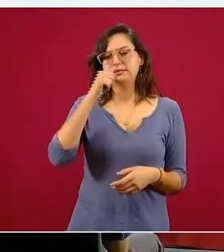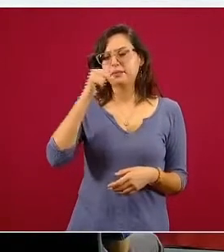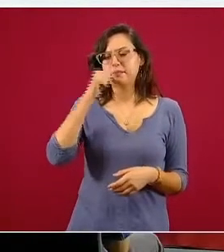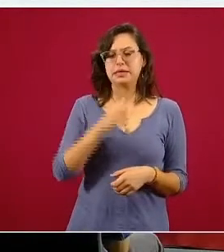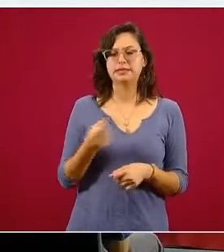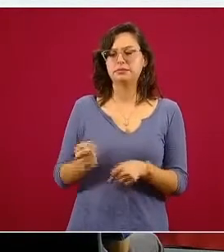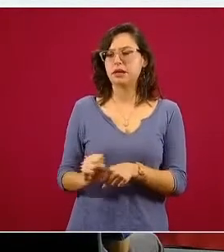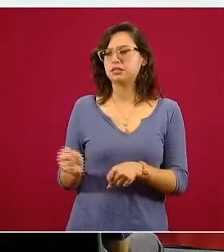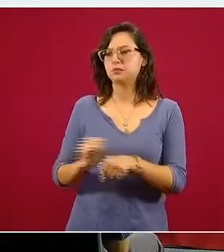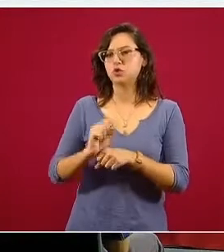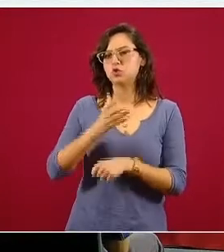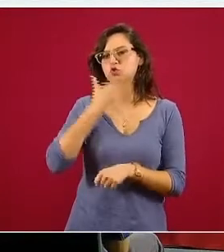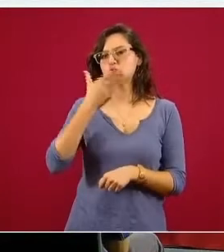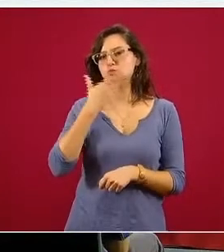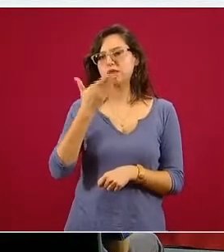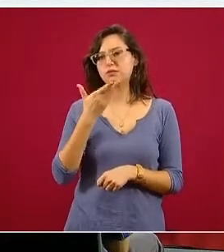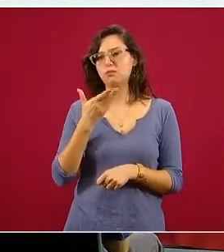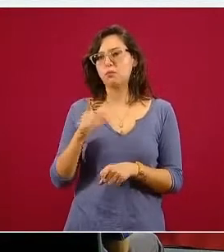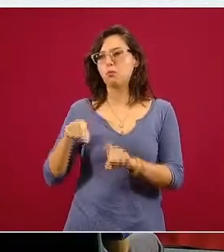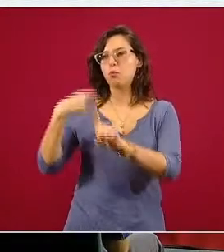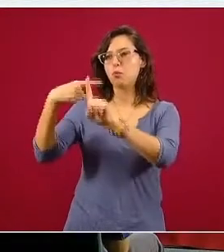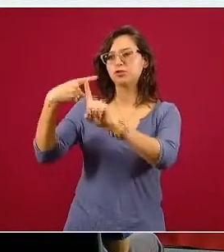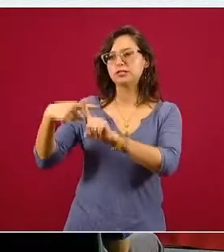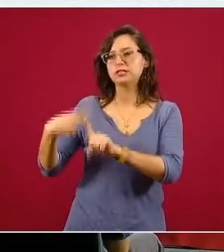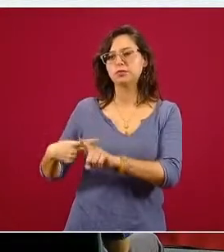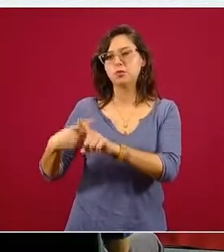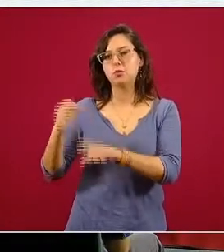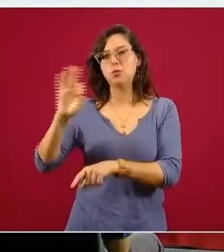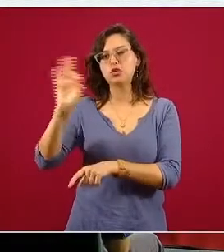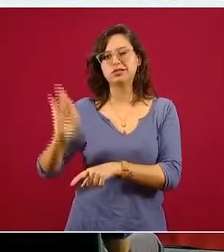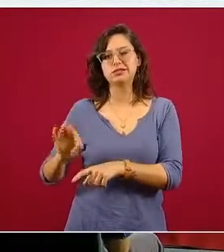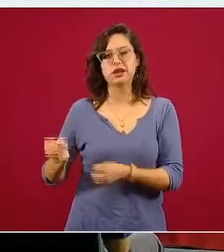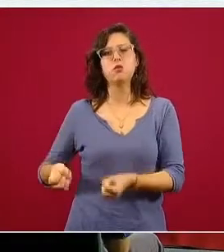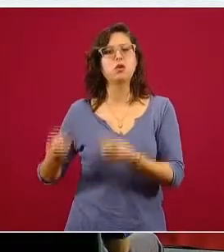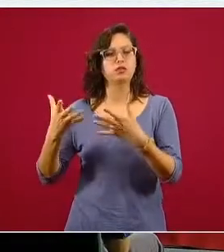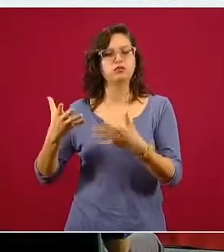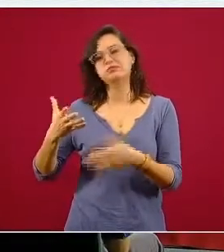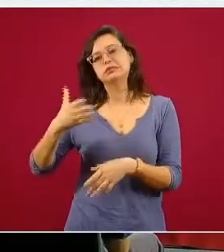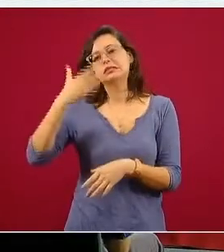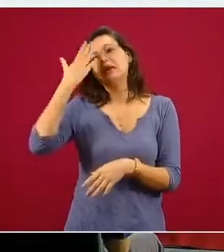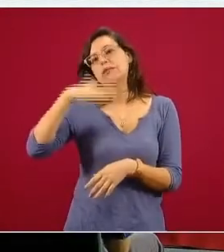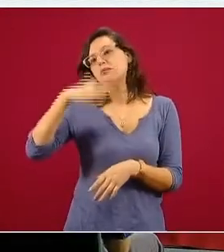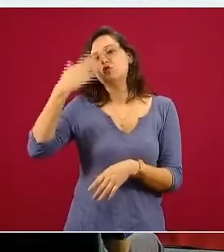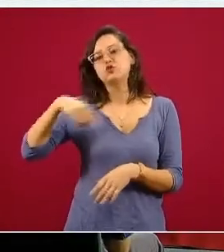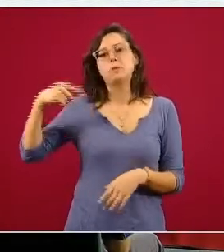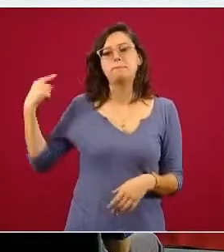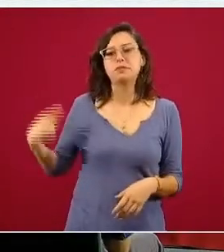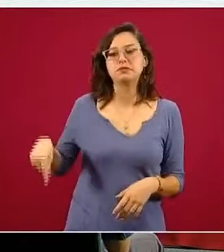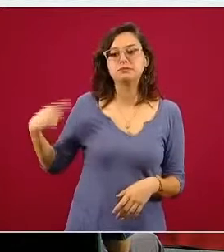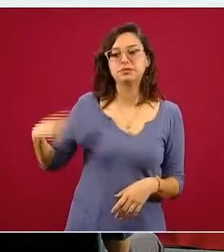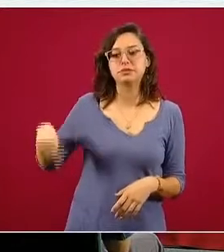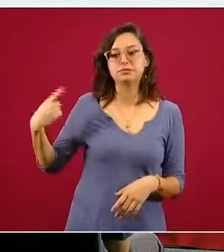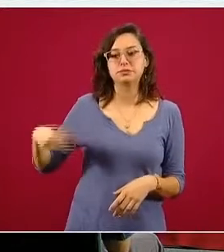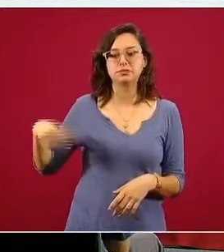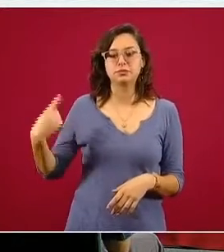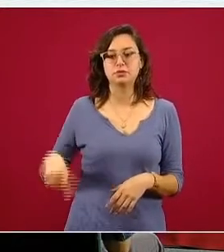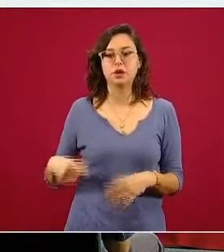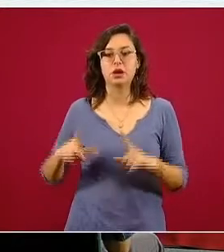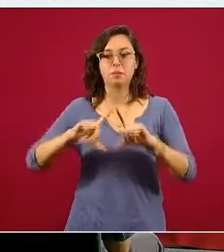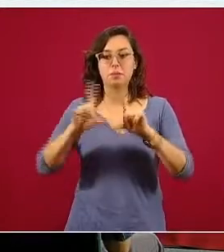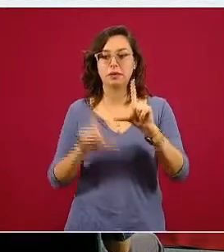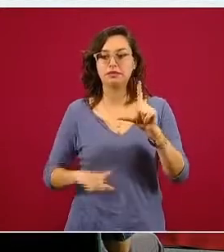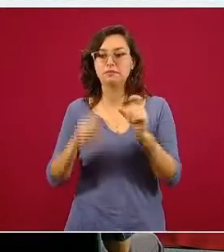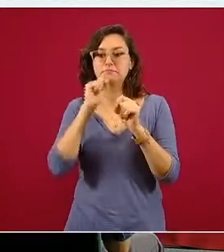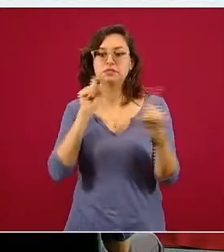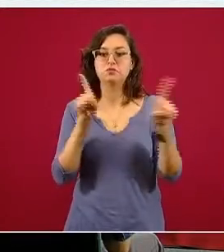semana también se está obteniendo, y no solamente de todo el país, sino cuál es el porcentaje de positividad específico